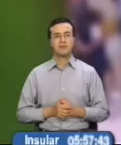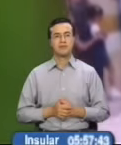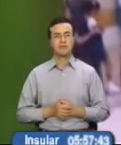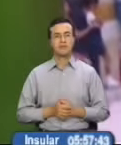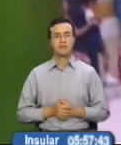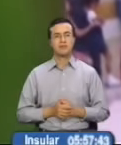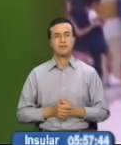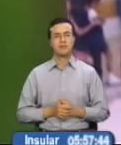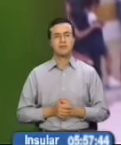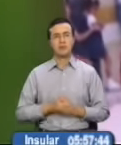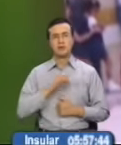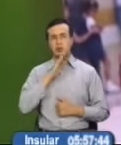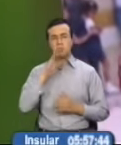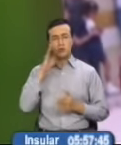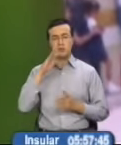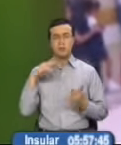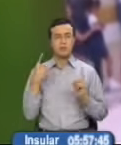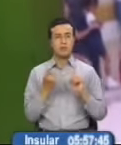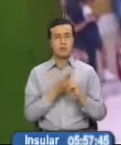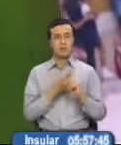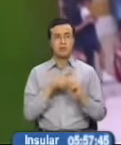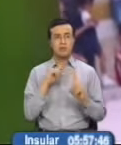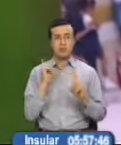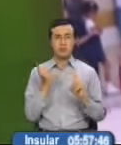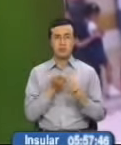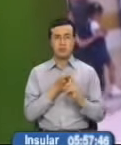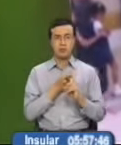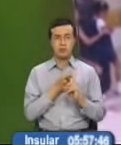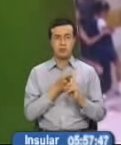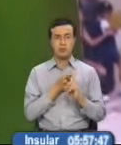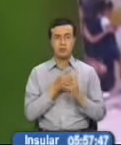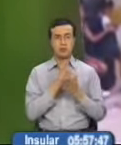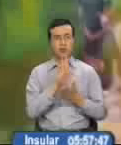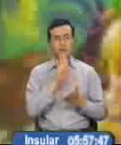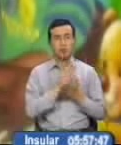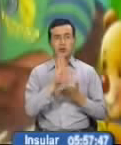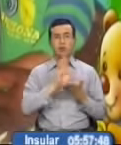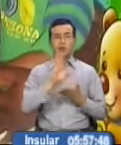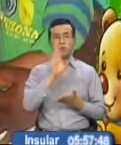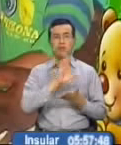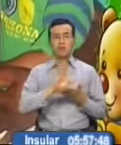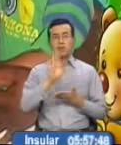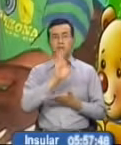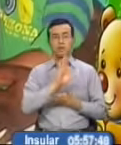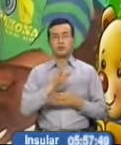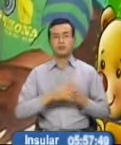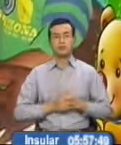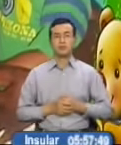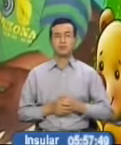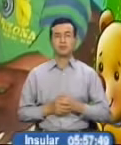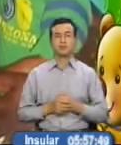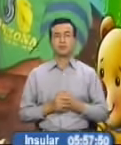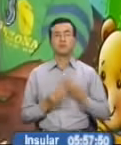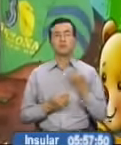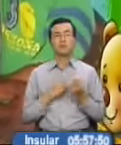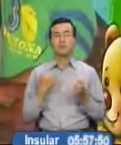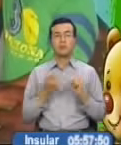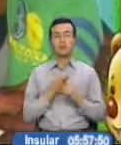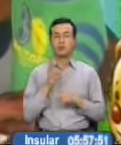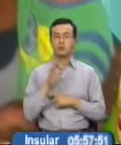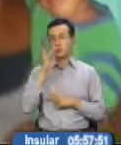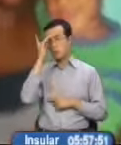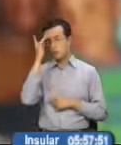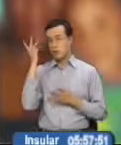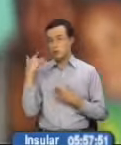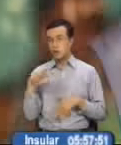Era bien aplicado, él llegaba primero del escuela, el colegio. Y él primero hacía su deber